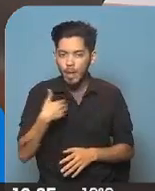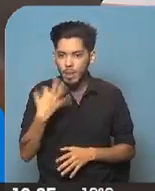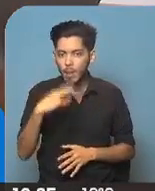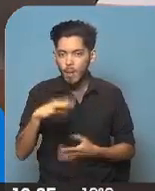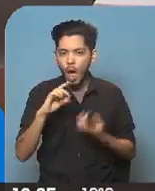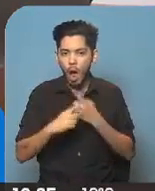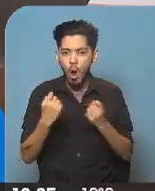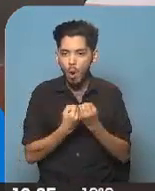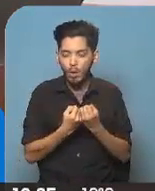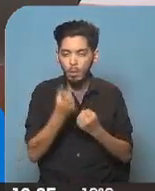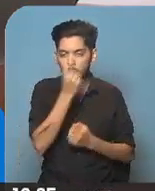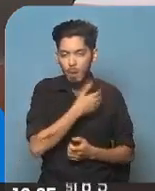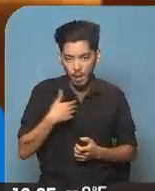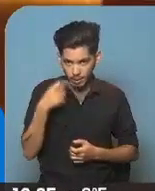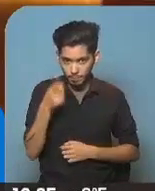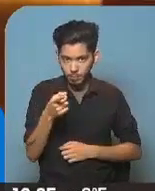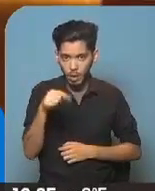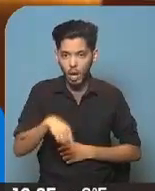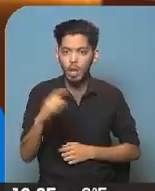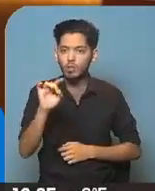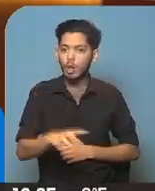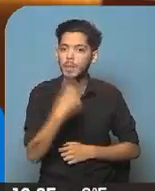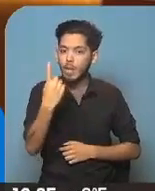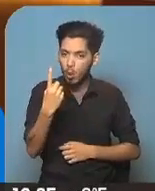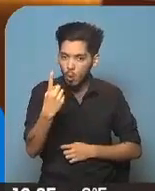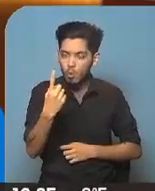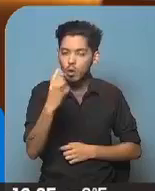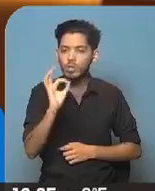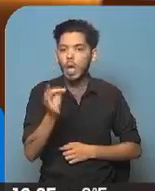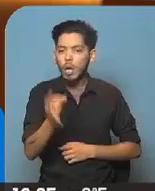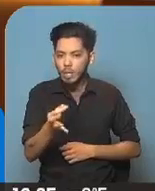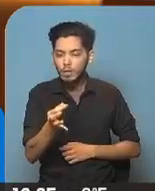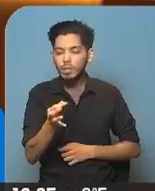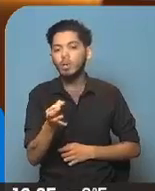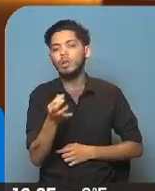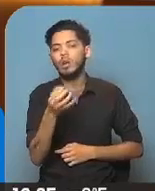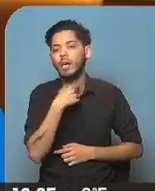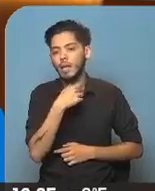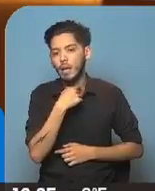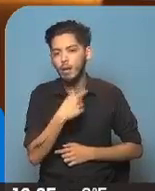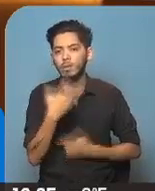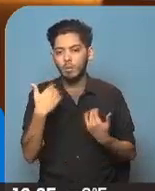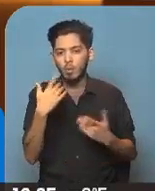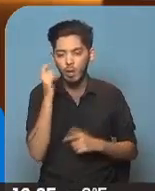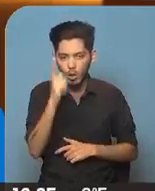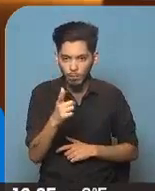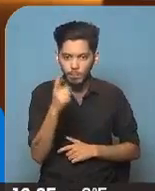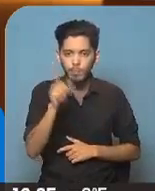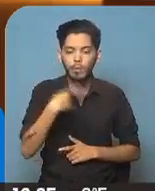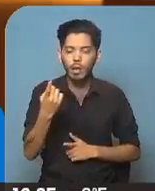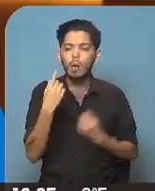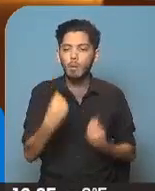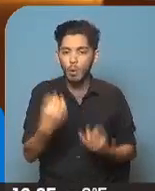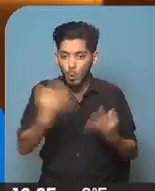el papá y la mamá ahora con la conformidad de uno de ellos ya se va a poder hacer la donación y esto viene a colación porque justamente